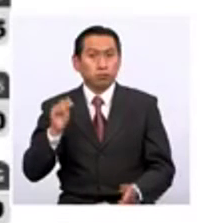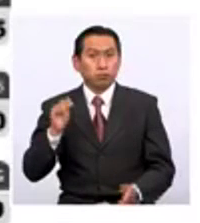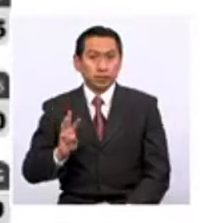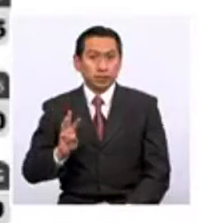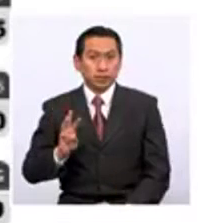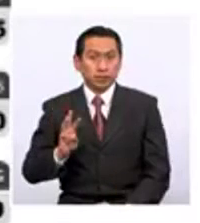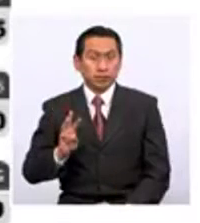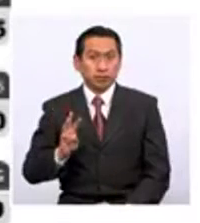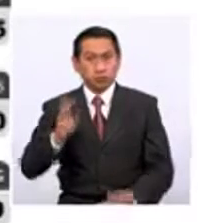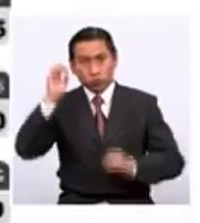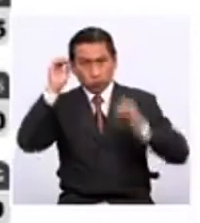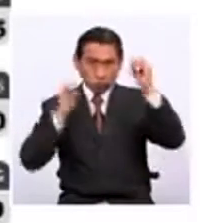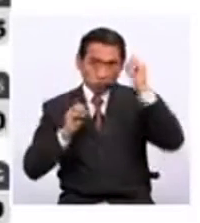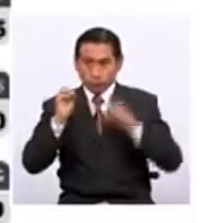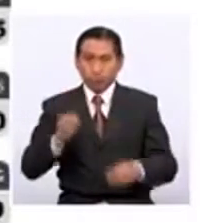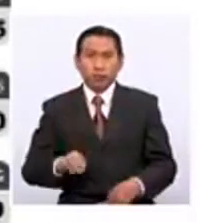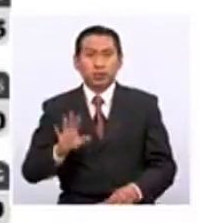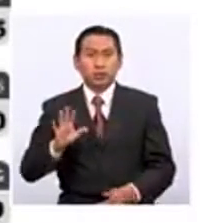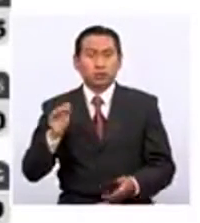45.486, Oruro,